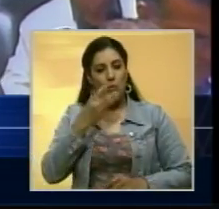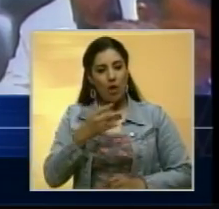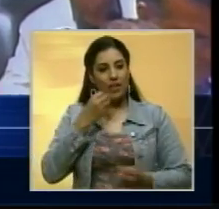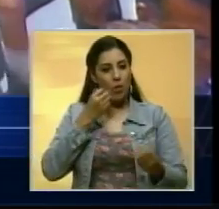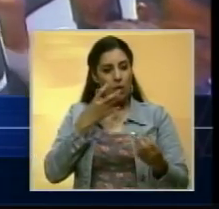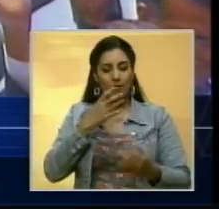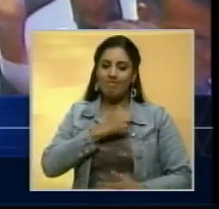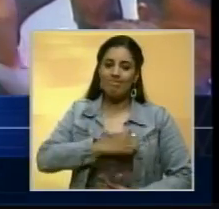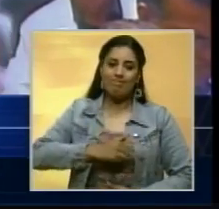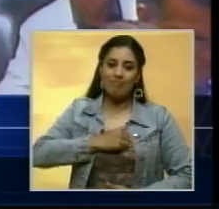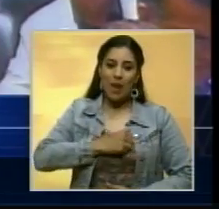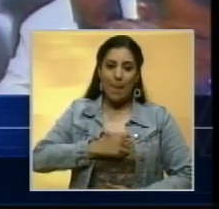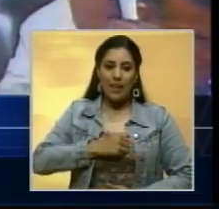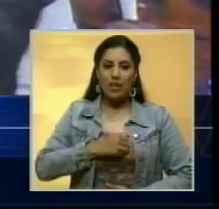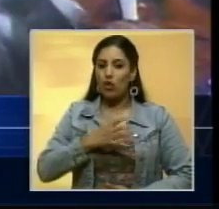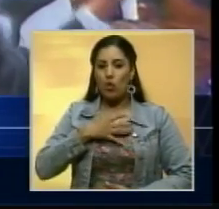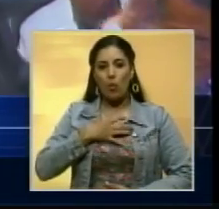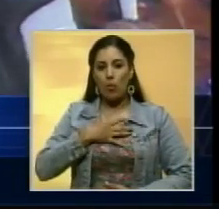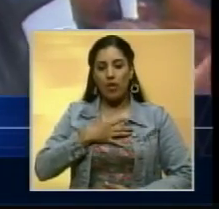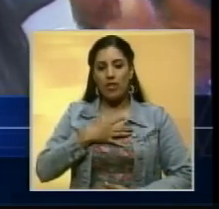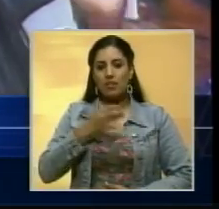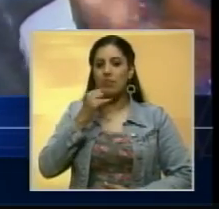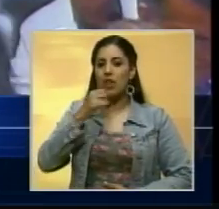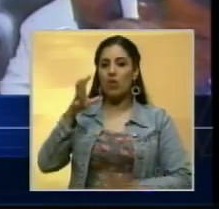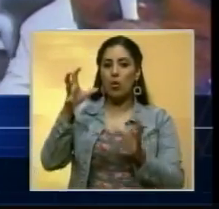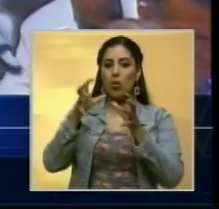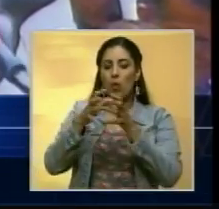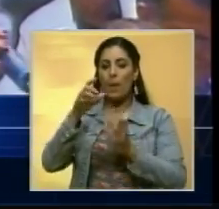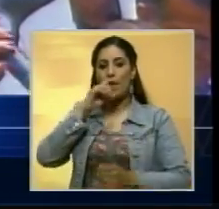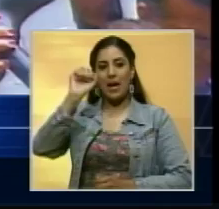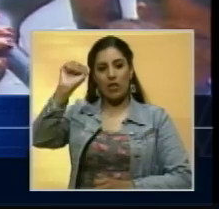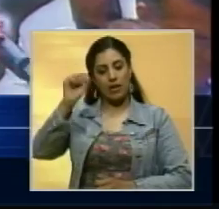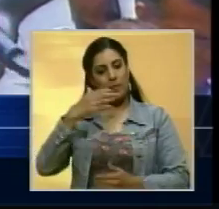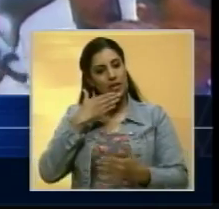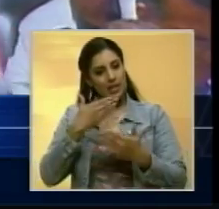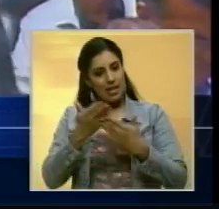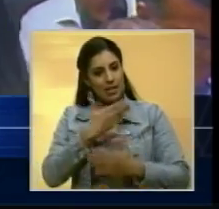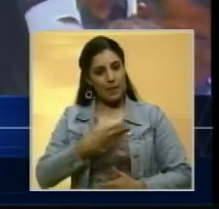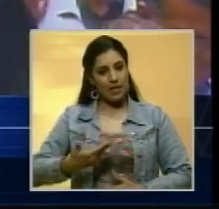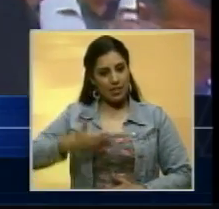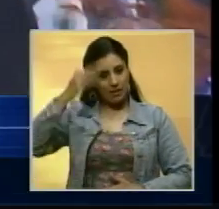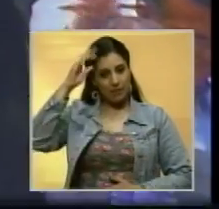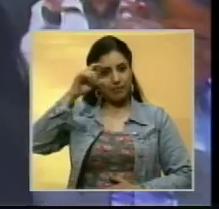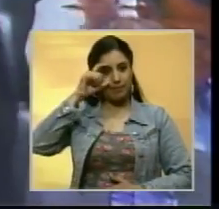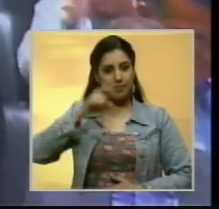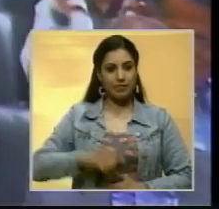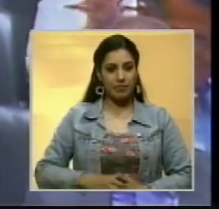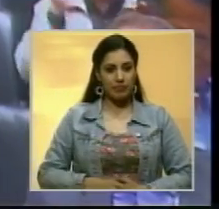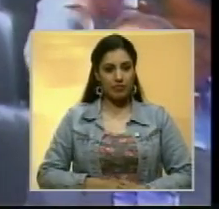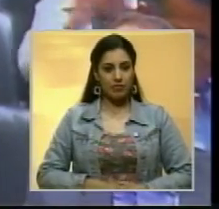decir. Lamentablemente no puedo decir lo mismo de la bancada del madurismo. Muchas gracias, señor presidente.